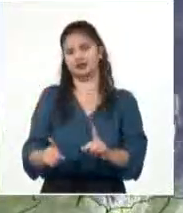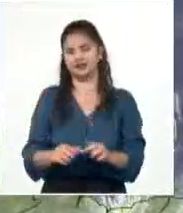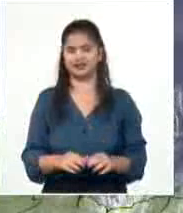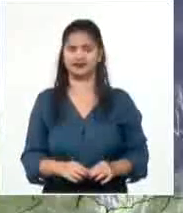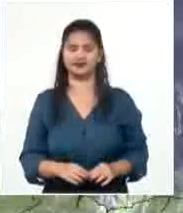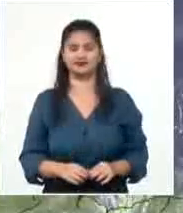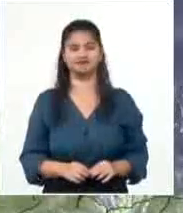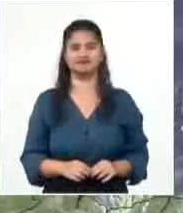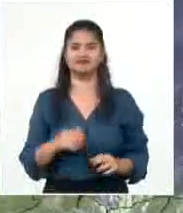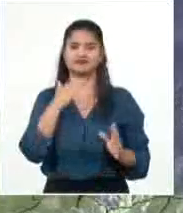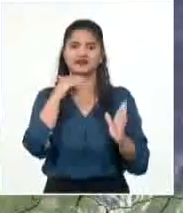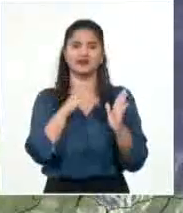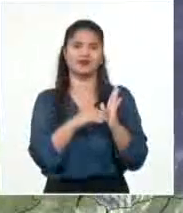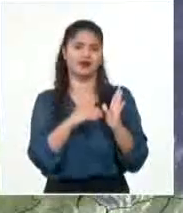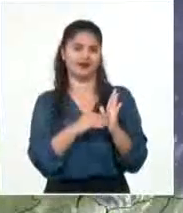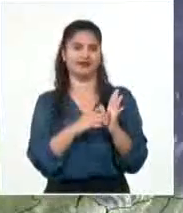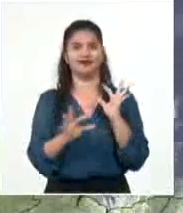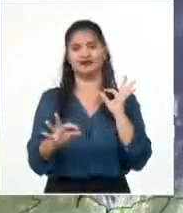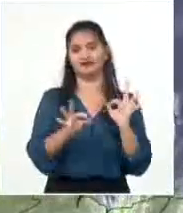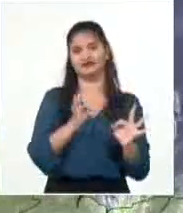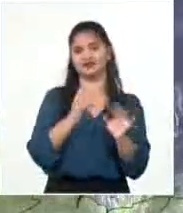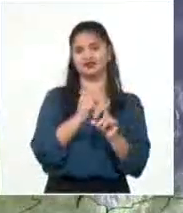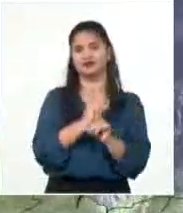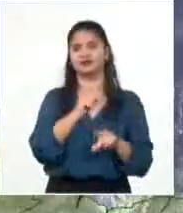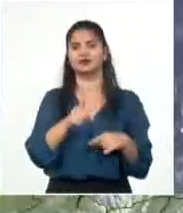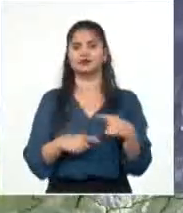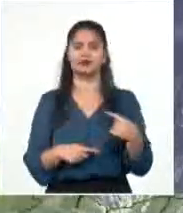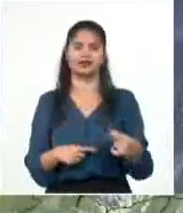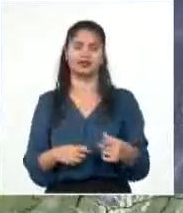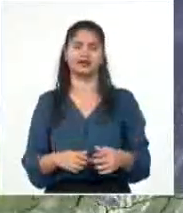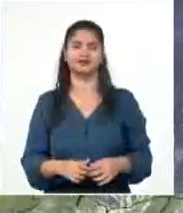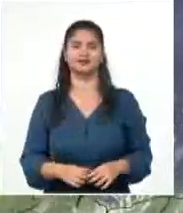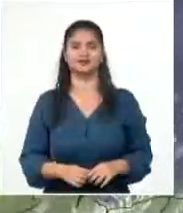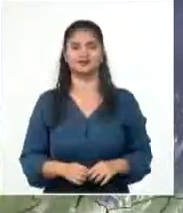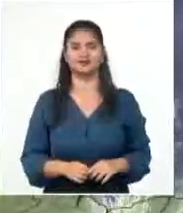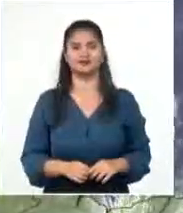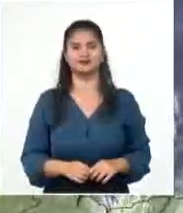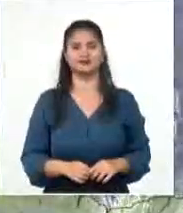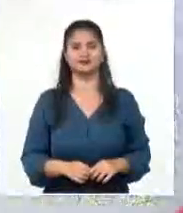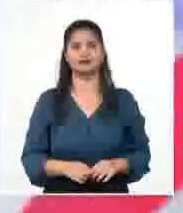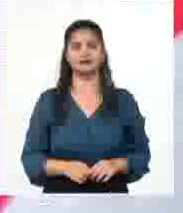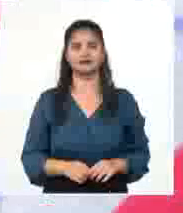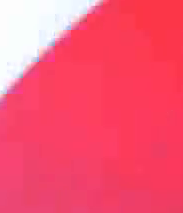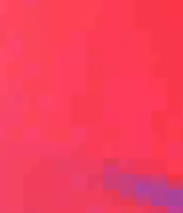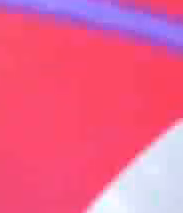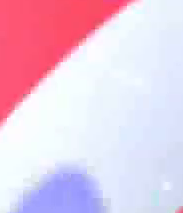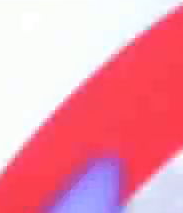central del país. Esto es todo en cuanto a la información meteorológica. Tengan todos feliz tarde y hasta mañana.